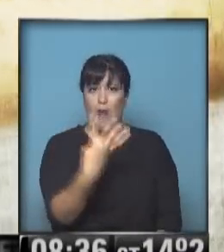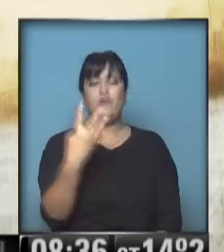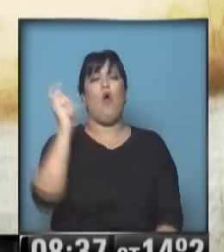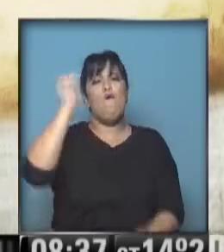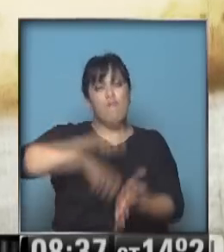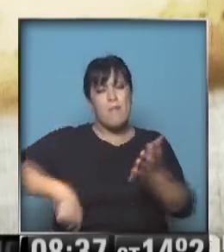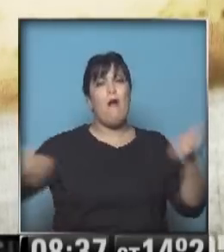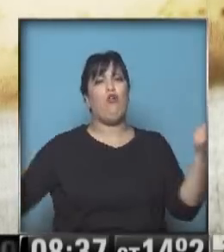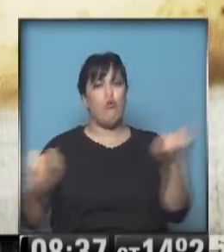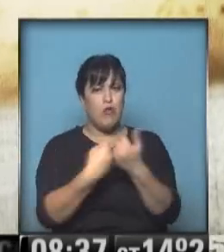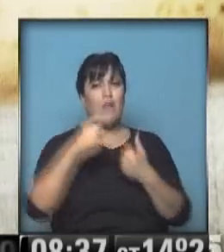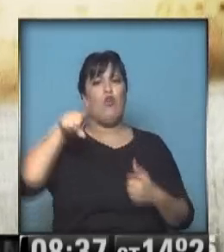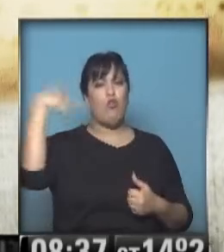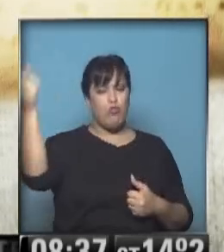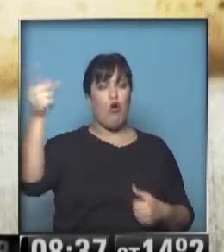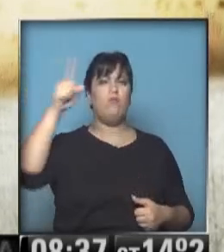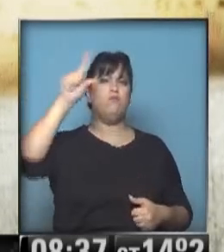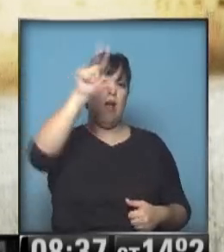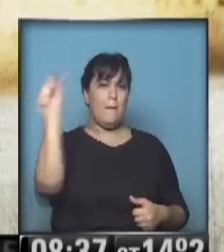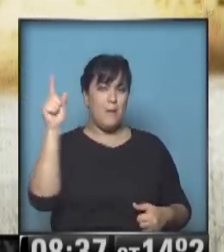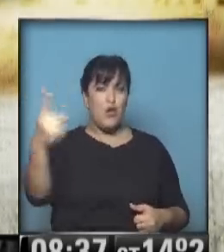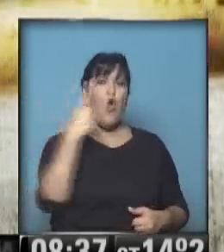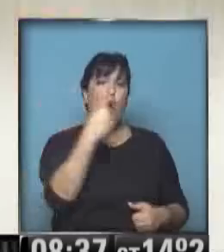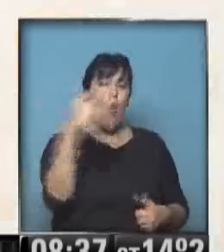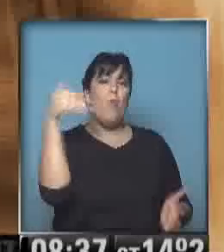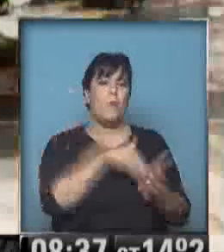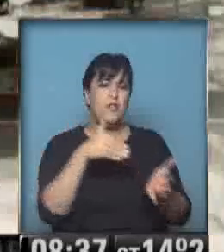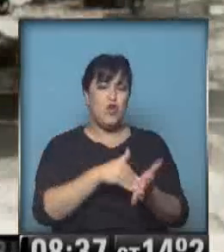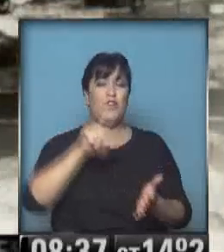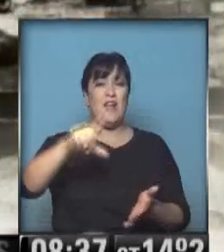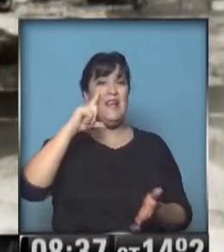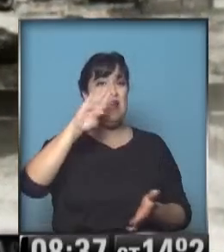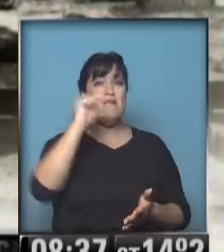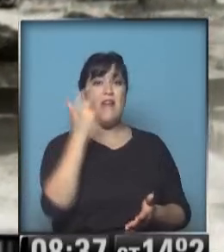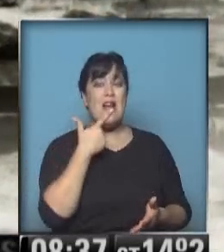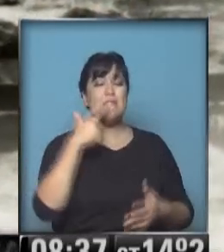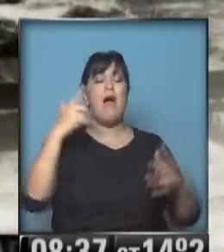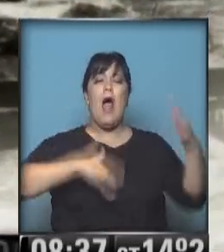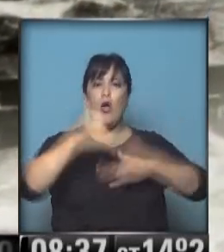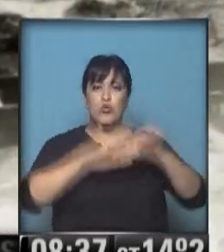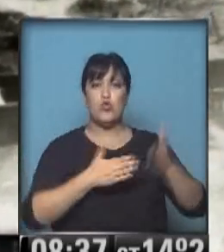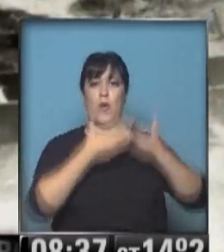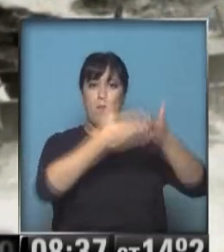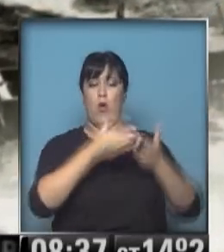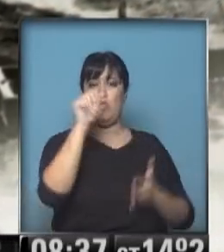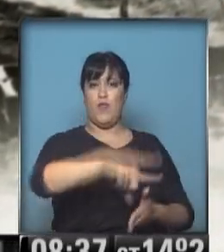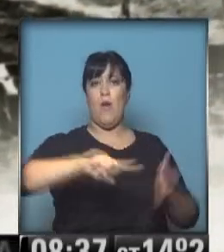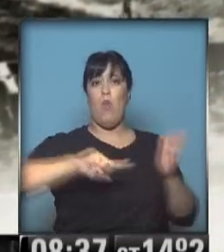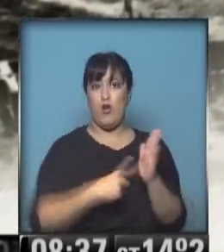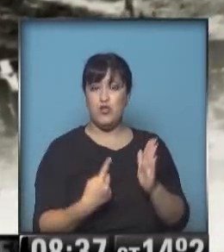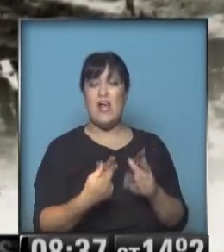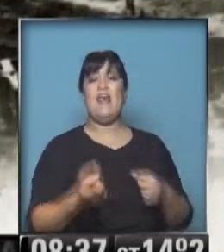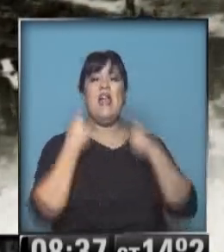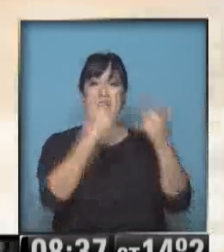un contrato con baring Brothers por un millón de libras esterlinas para la construcción del puerto de Buenos Aires y dotar a la ciudad de